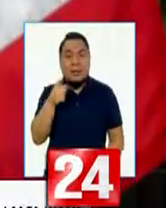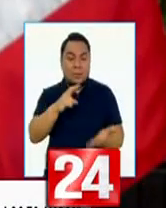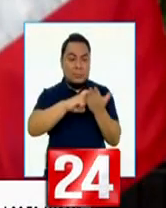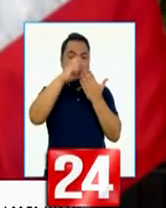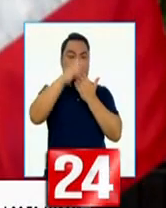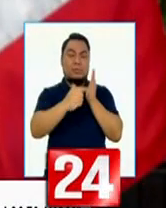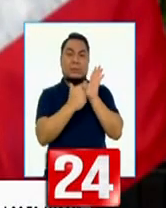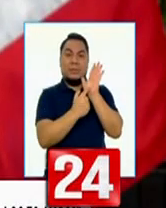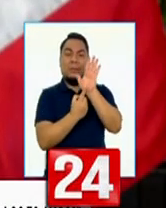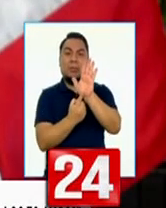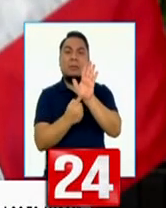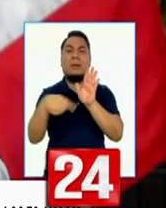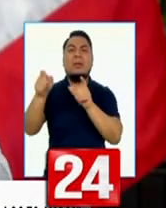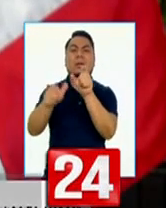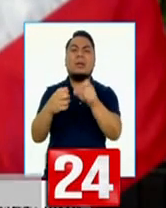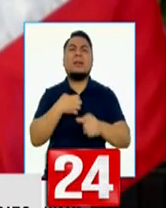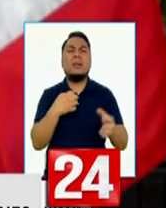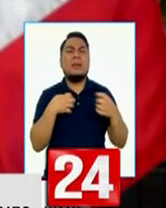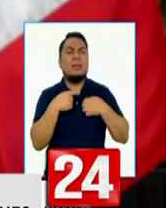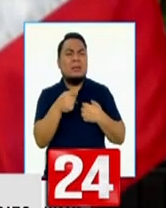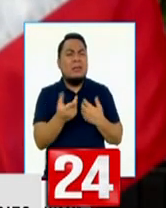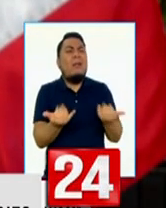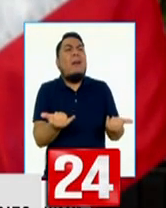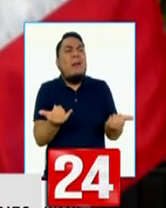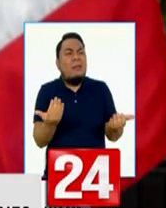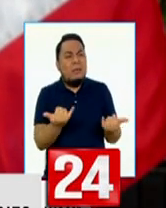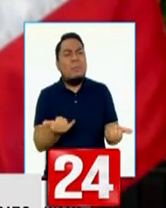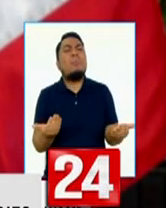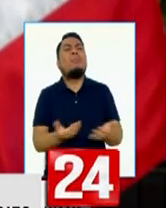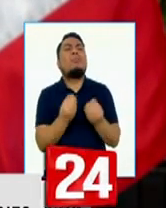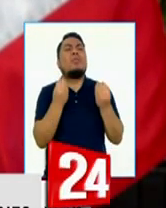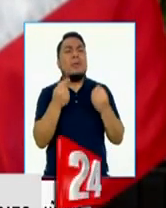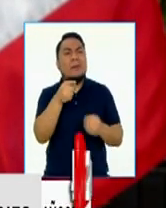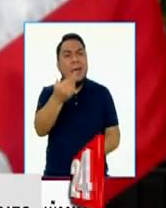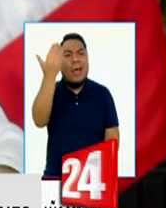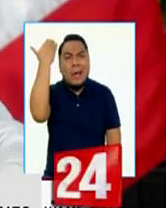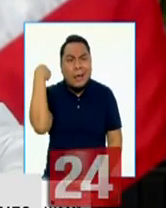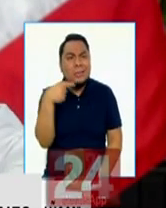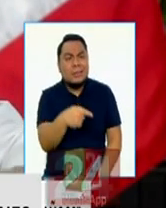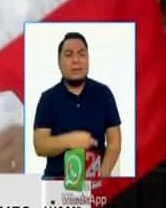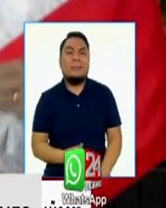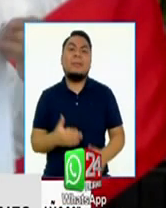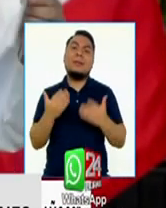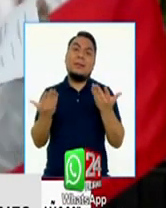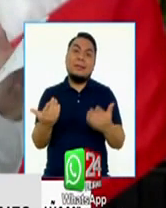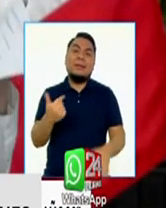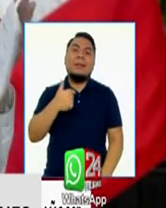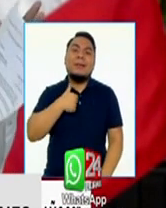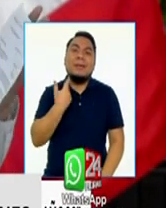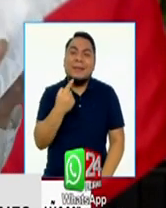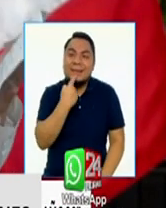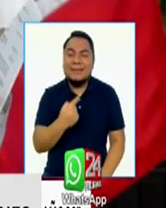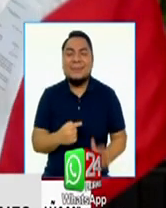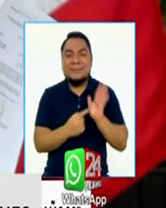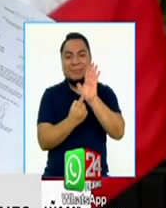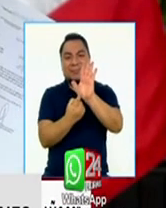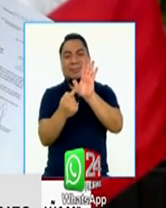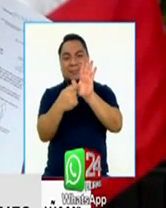Alguno puede decir y criticar, ¿y por qué recién lo ponen ahora? ¿Por qué no lo dijeron antes? Nosotros acá está,